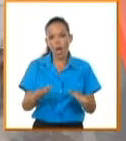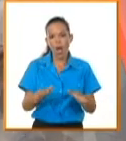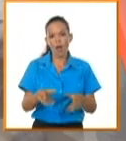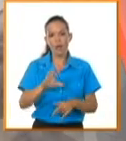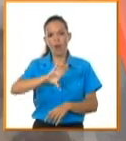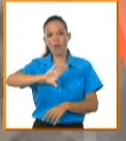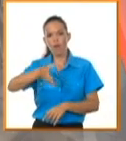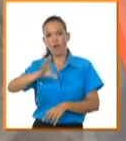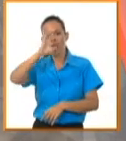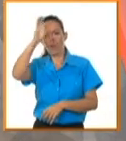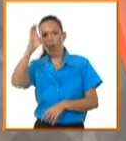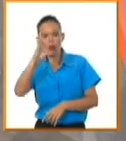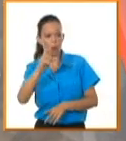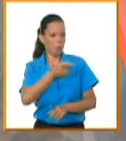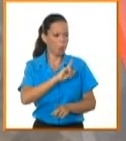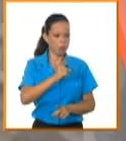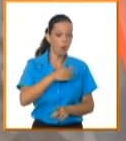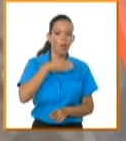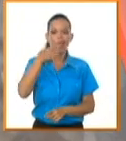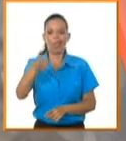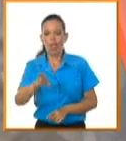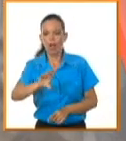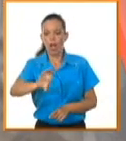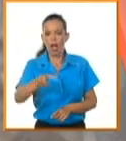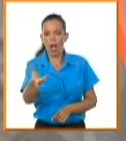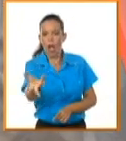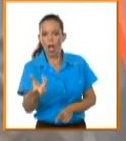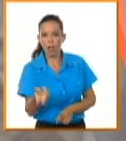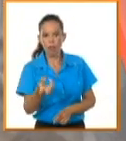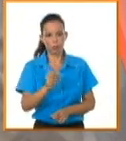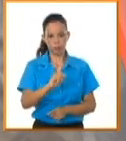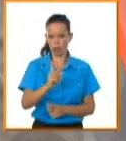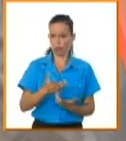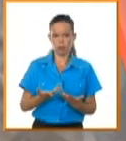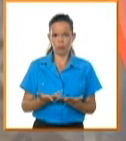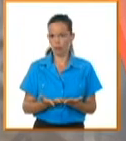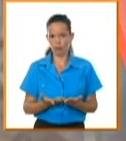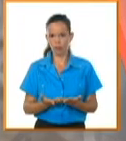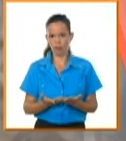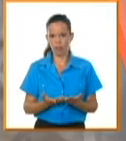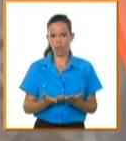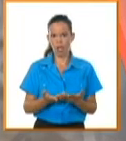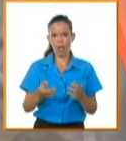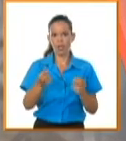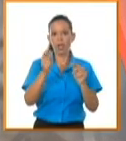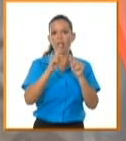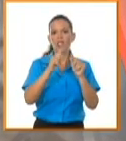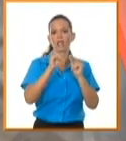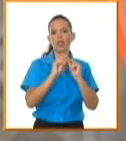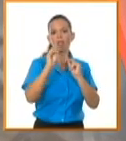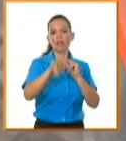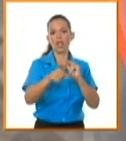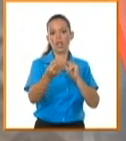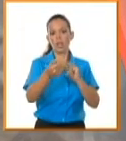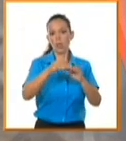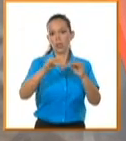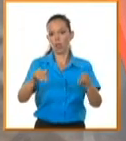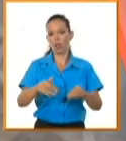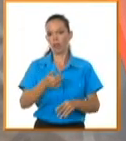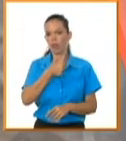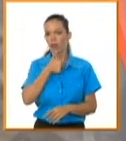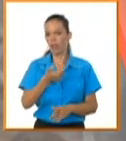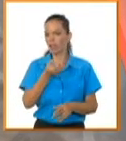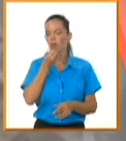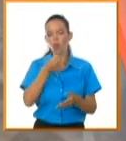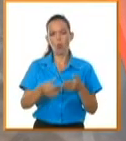ahora es importante yo creo reconocer y informar porque yo creo que aquí cuando hablamos el proceso de de